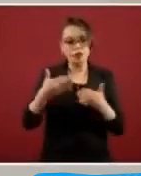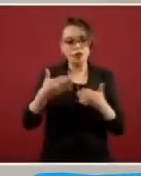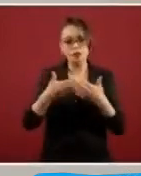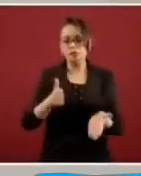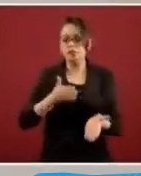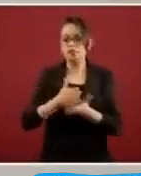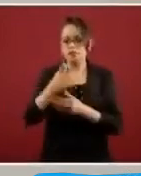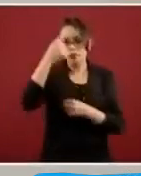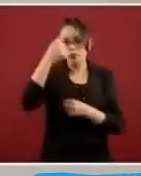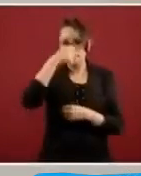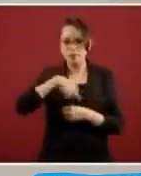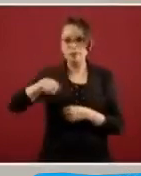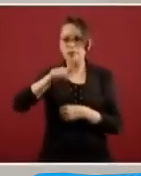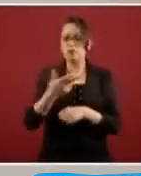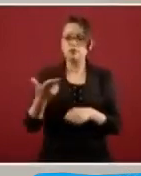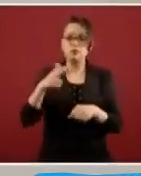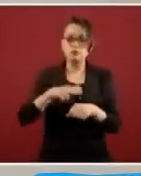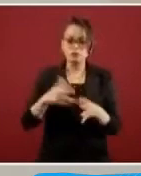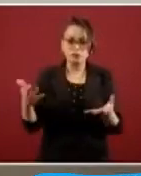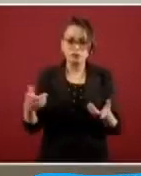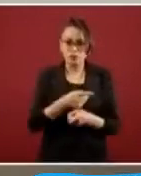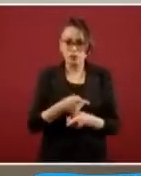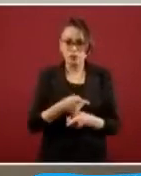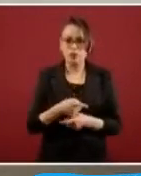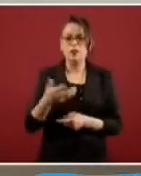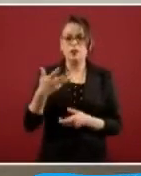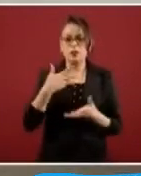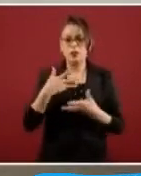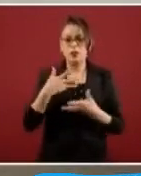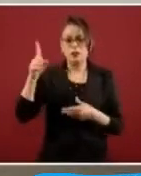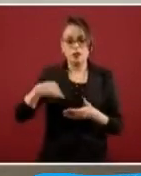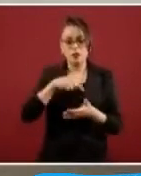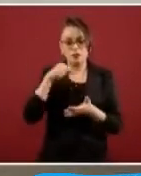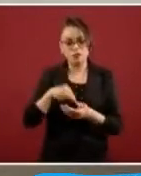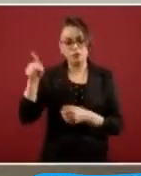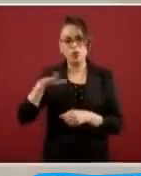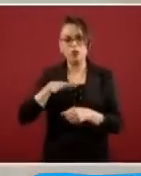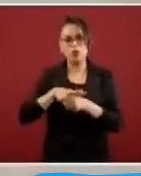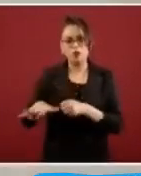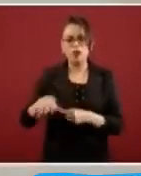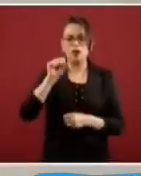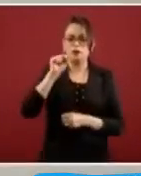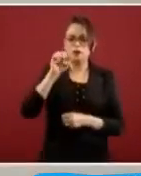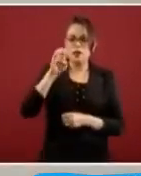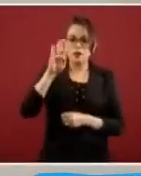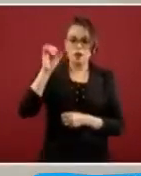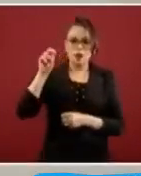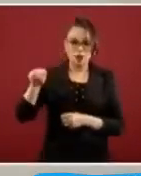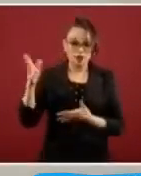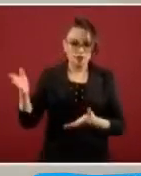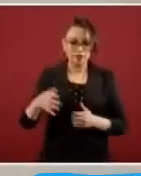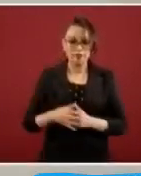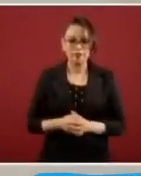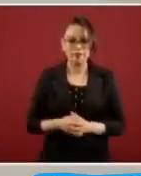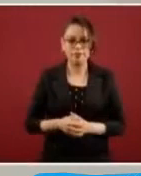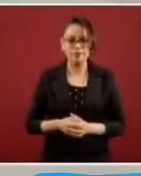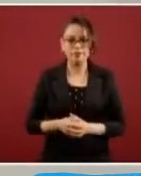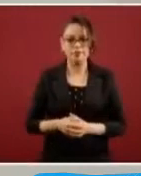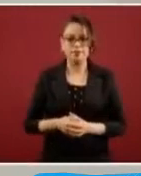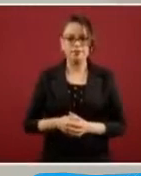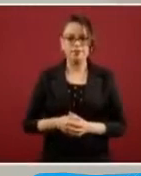aseguramiento laboral, INSISTE, etcétera, lo tienen en las instalaciones de los servicios de salud para población